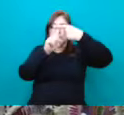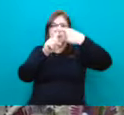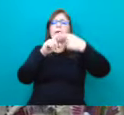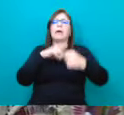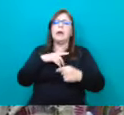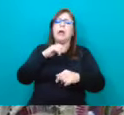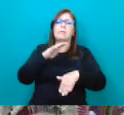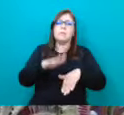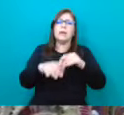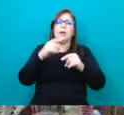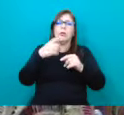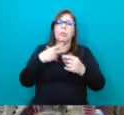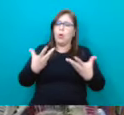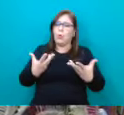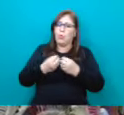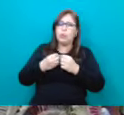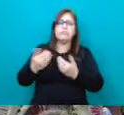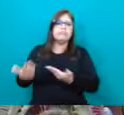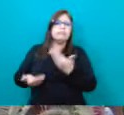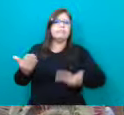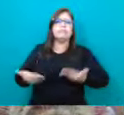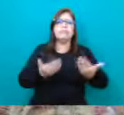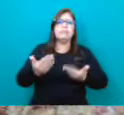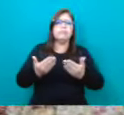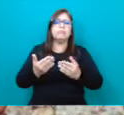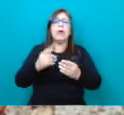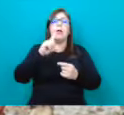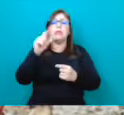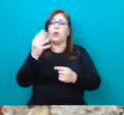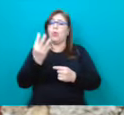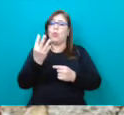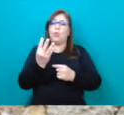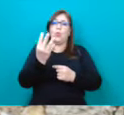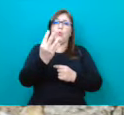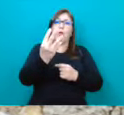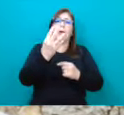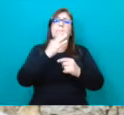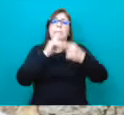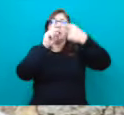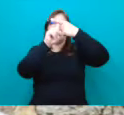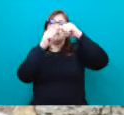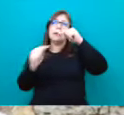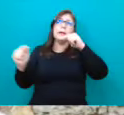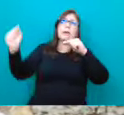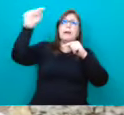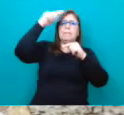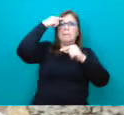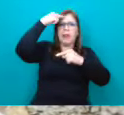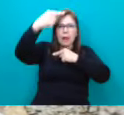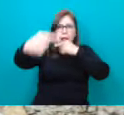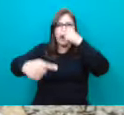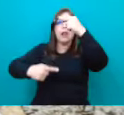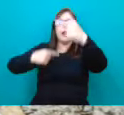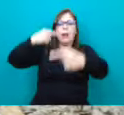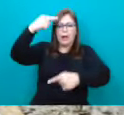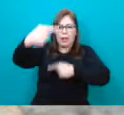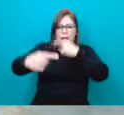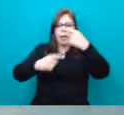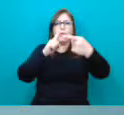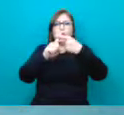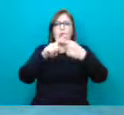Tras unos primeros pasos dados en grupo, cuatro de ellos se adelantan para subirse a la cruz que impulsan ellos mismos.